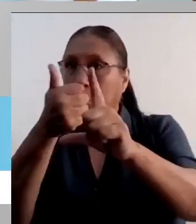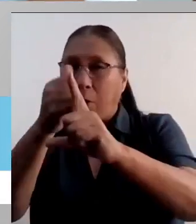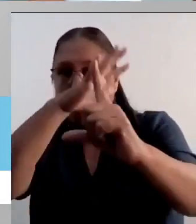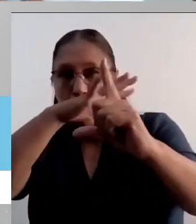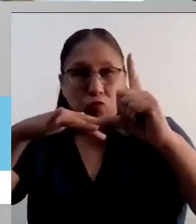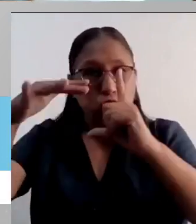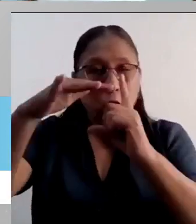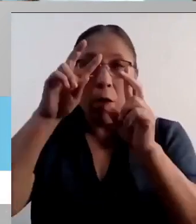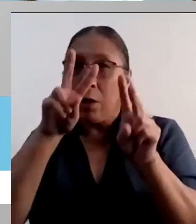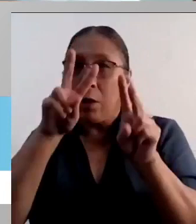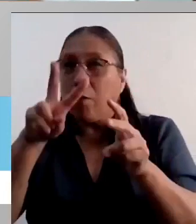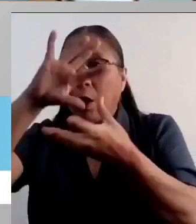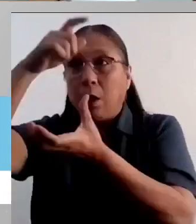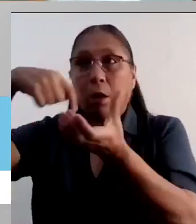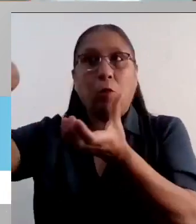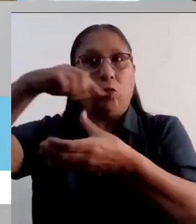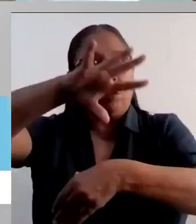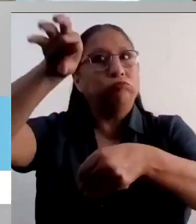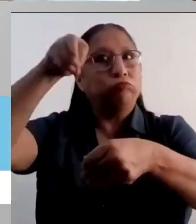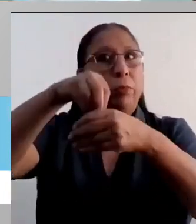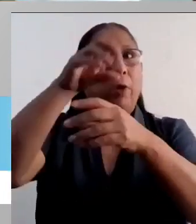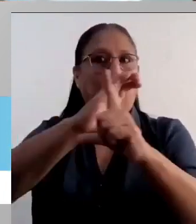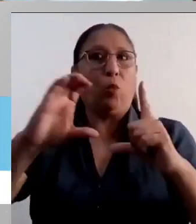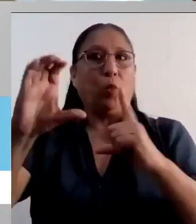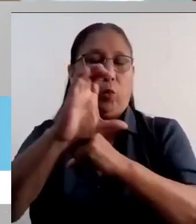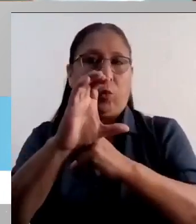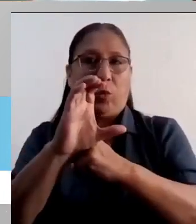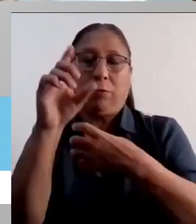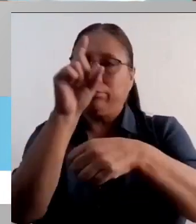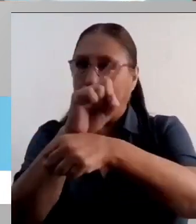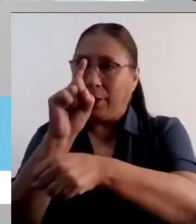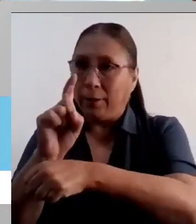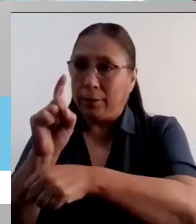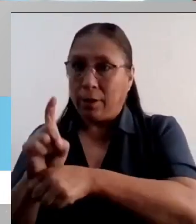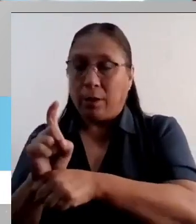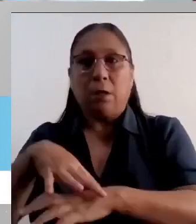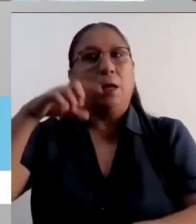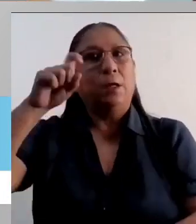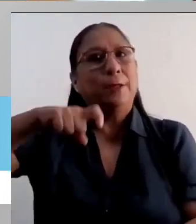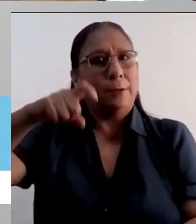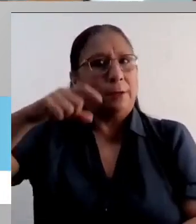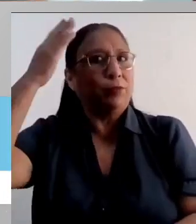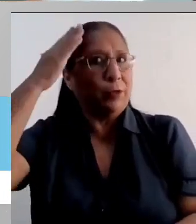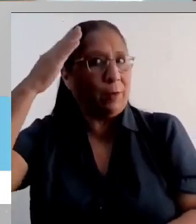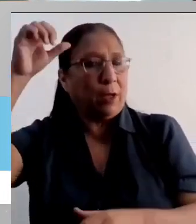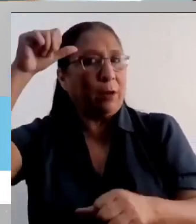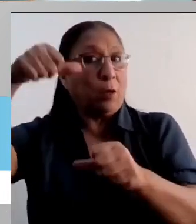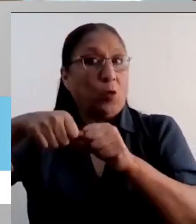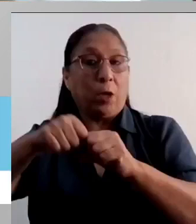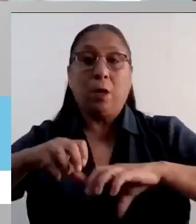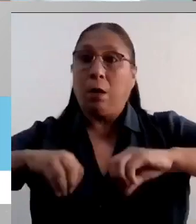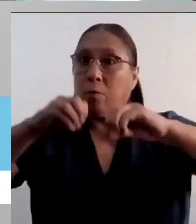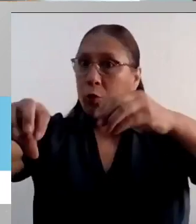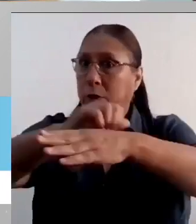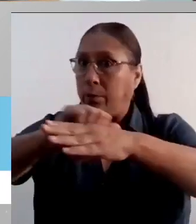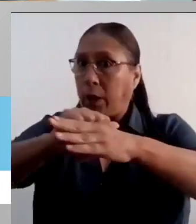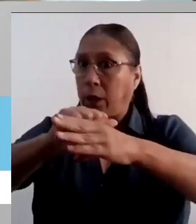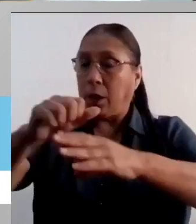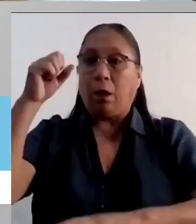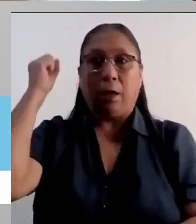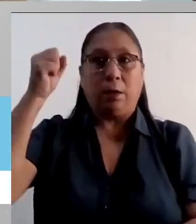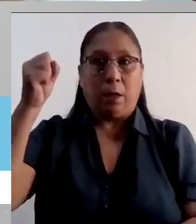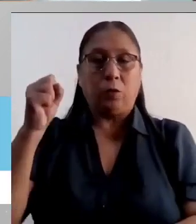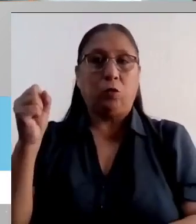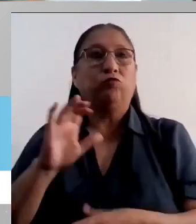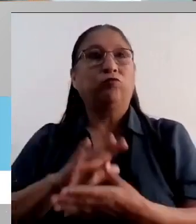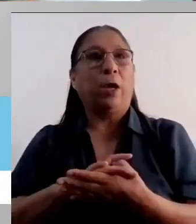Al incorporar la cultura en el ámbito educativo. Debemos recordar que el ejercicio de este derecho está amparado en el